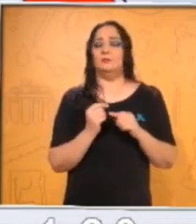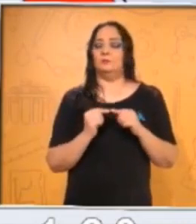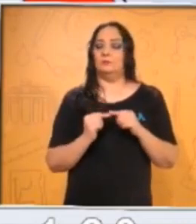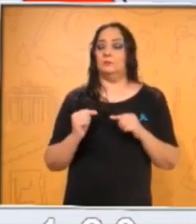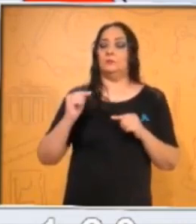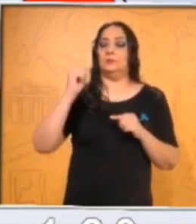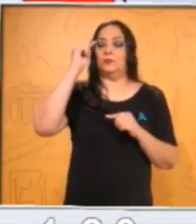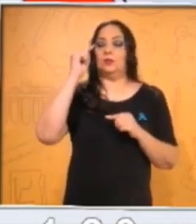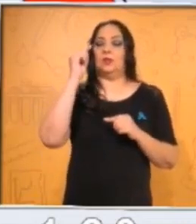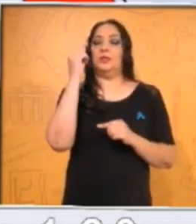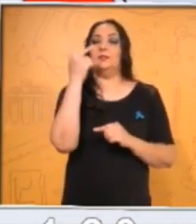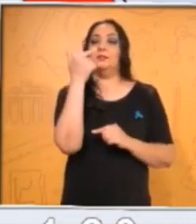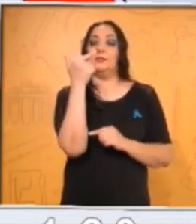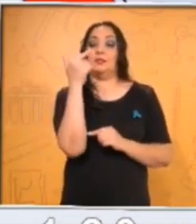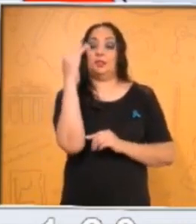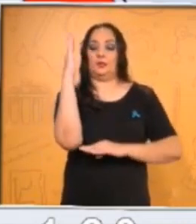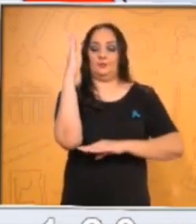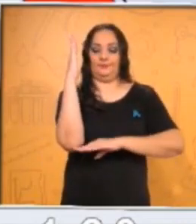7 centímetros de altura.